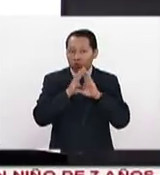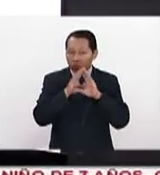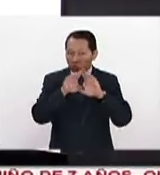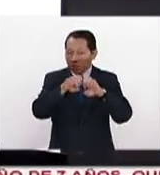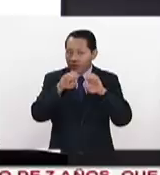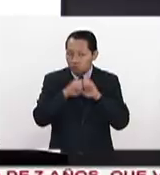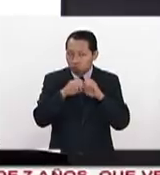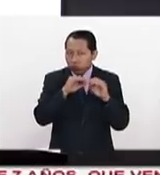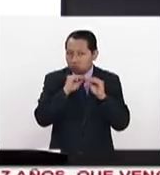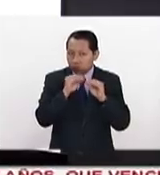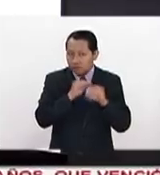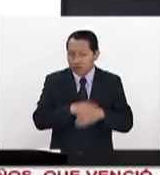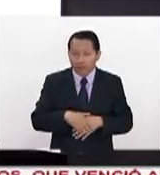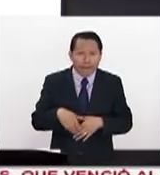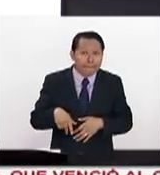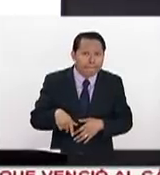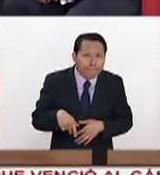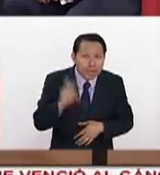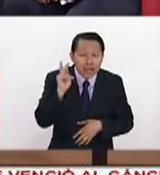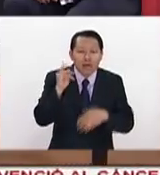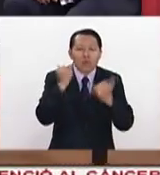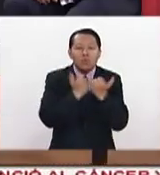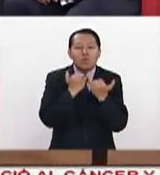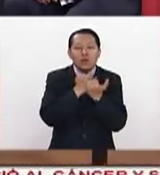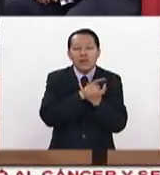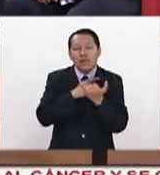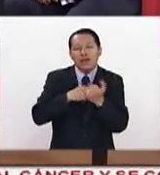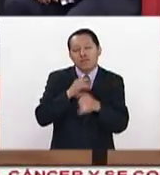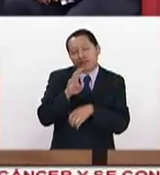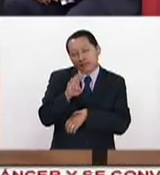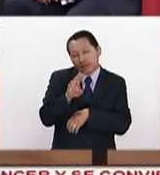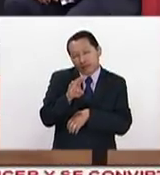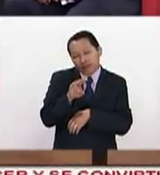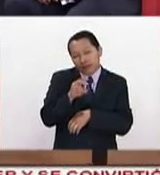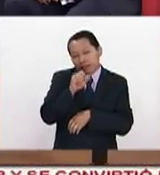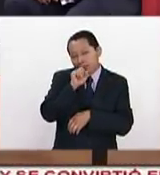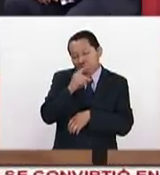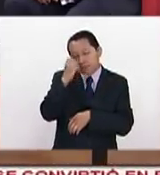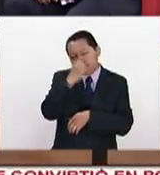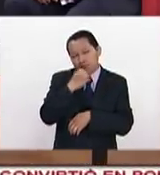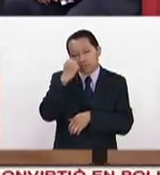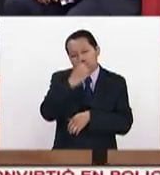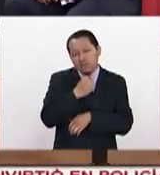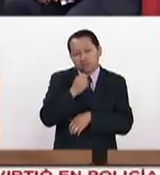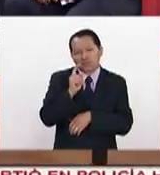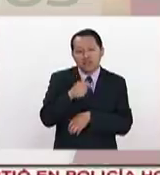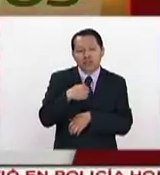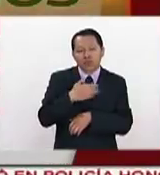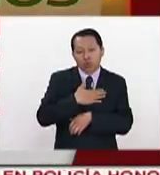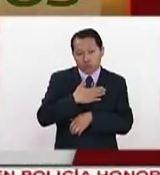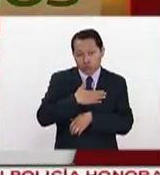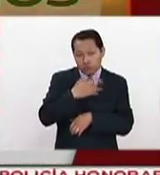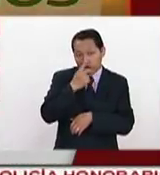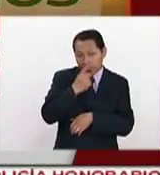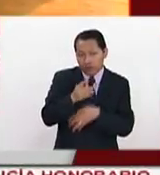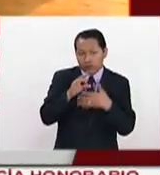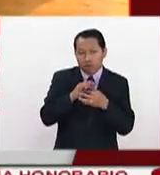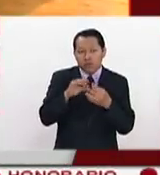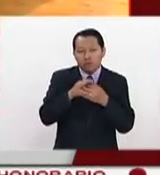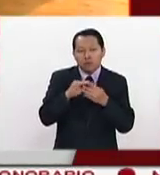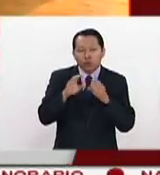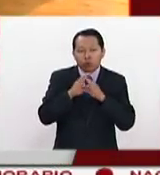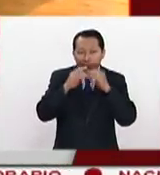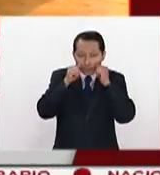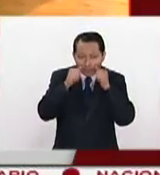equipos negociadores. Sin embargo, también hay que ser muy observadores y yo digo que hay que estar muy